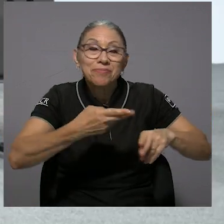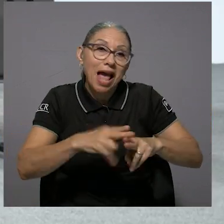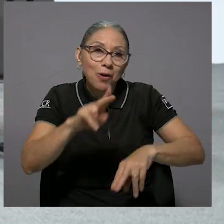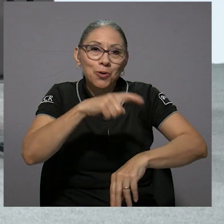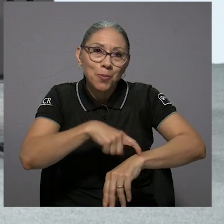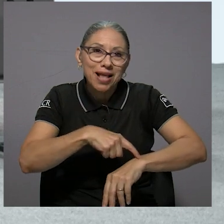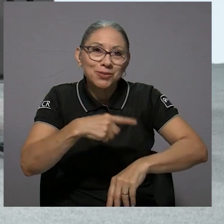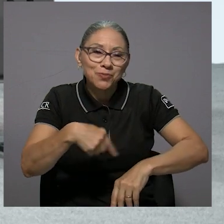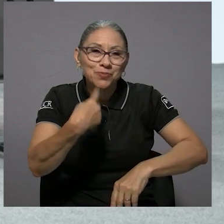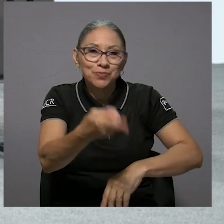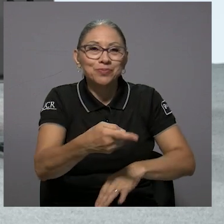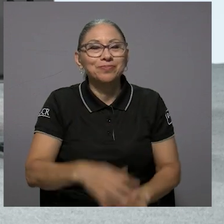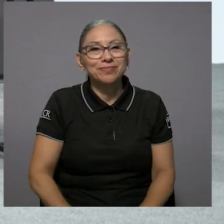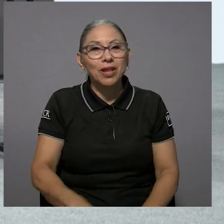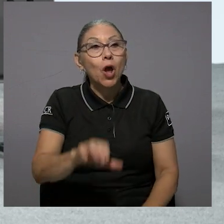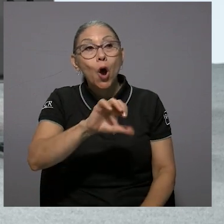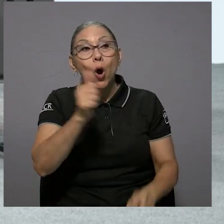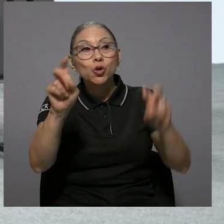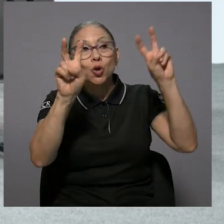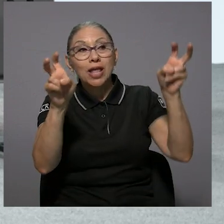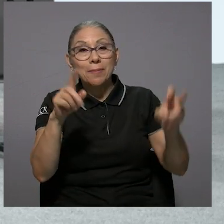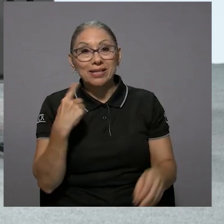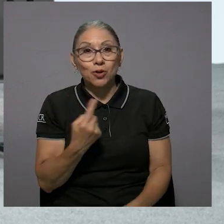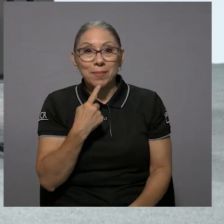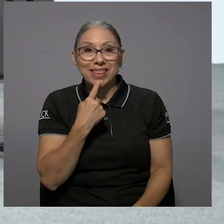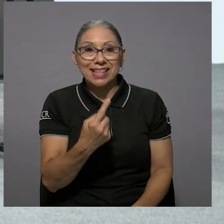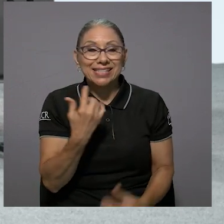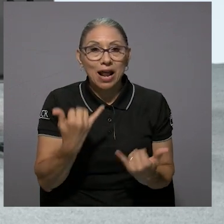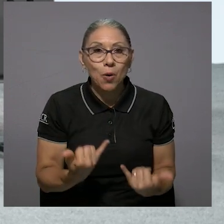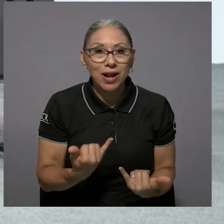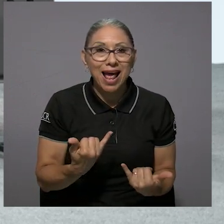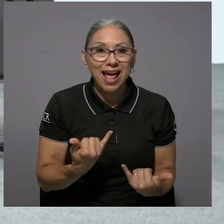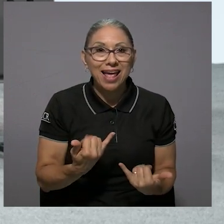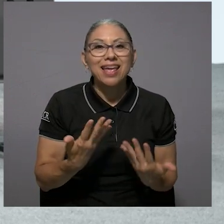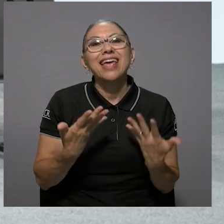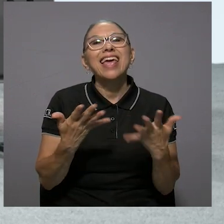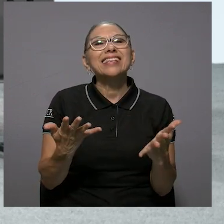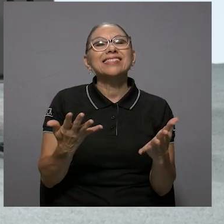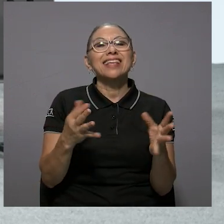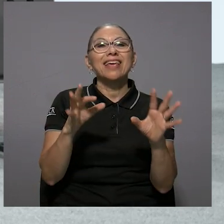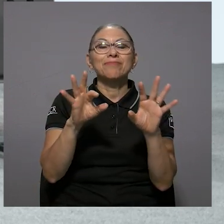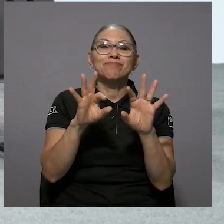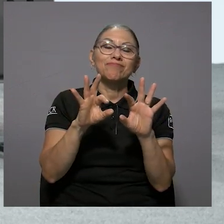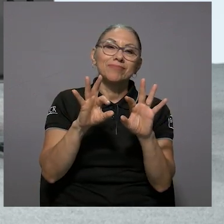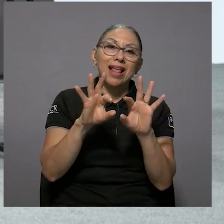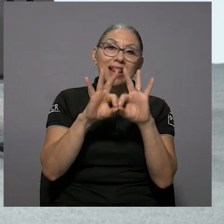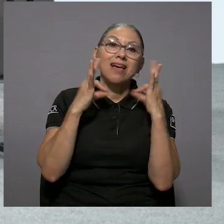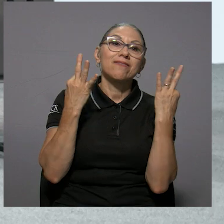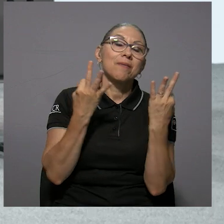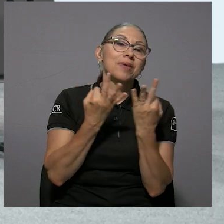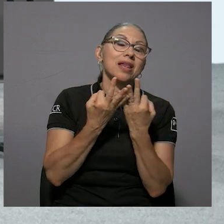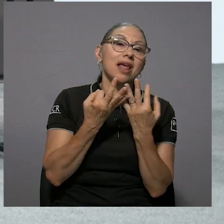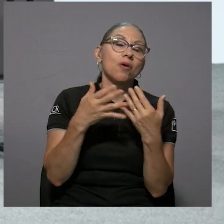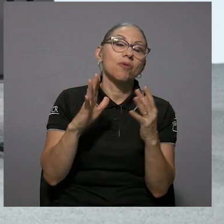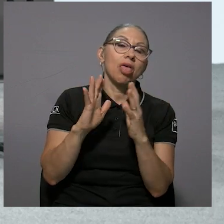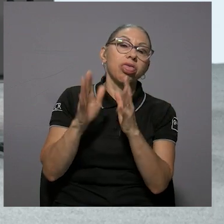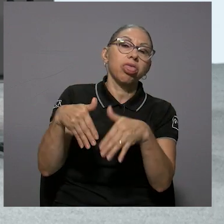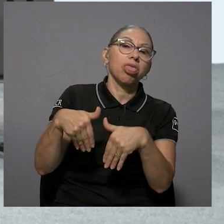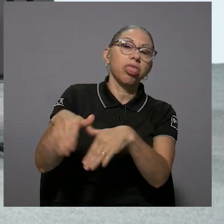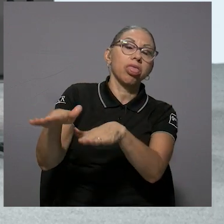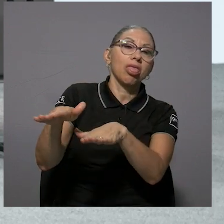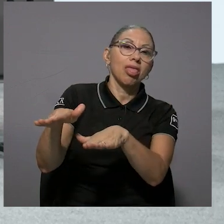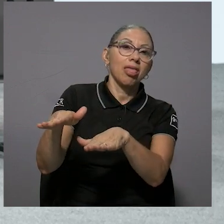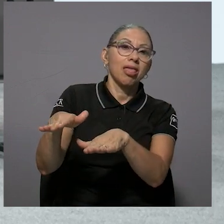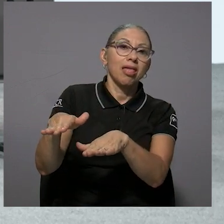a corto plazo. Otro tema, que nada más lo quiero mencionar, es el abandono familiar que sufrieron principalmente